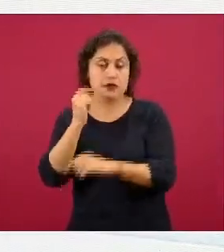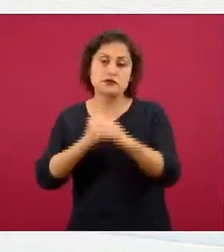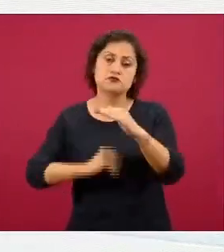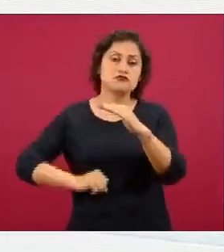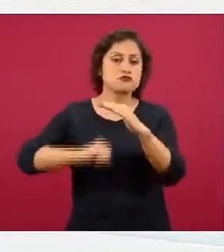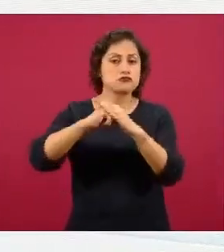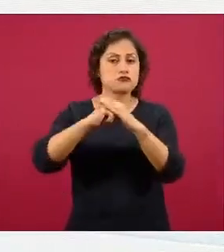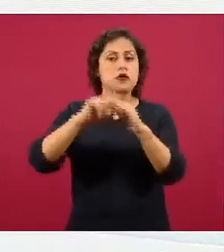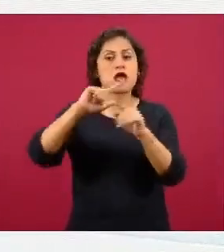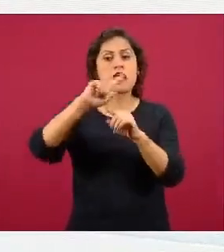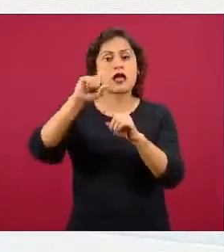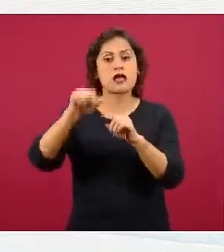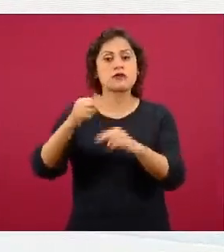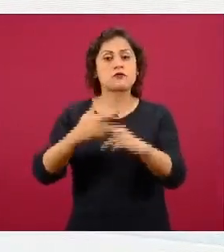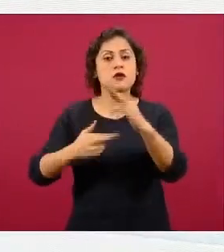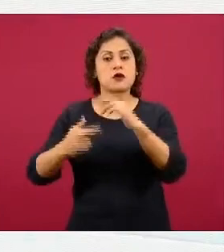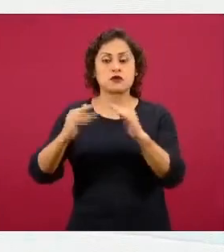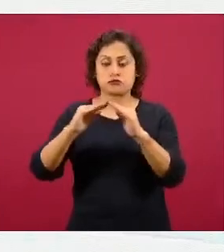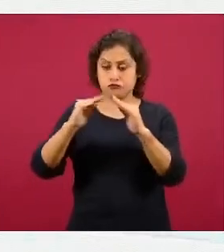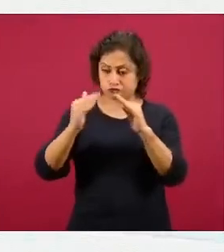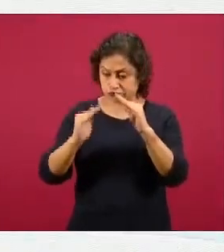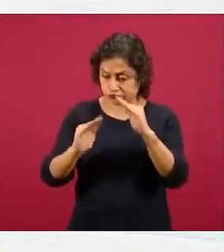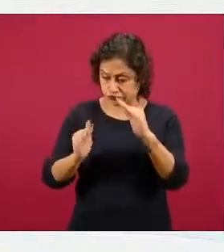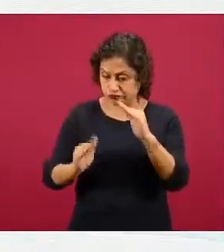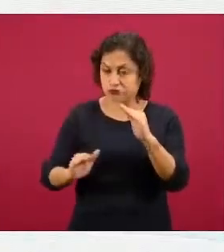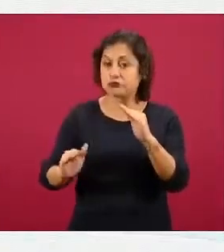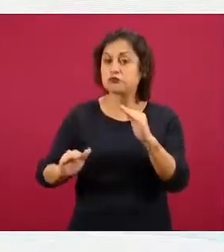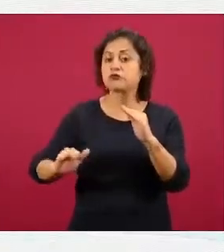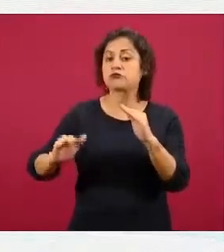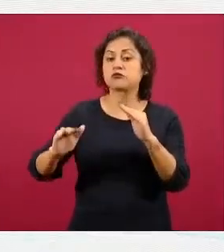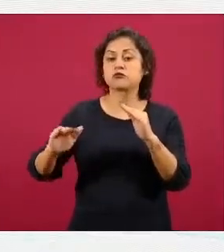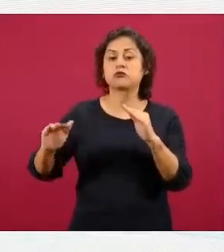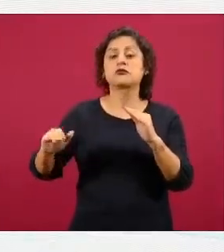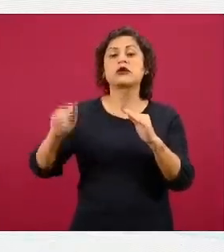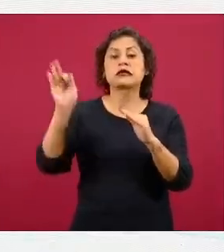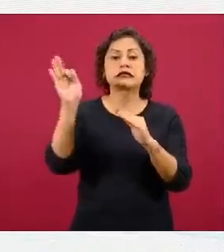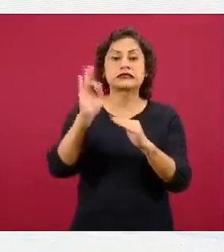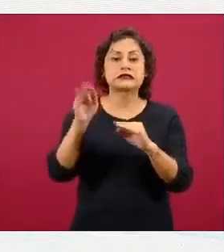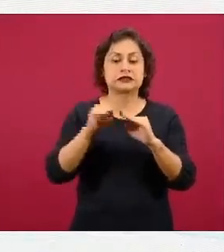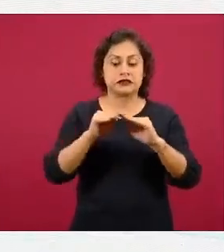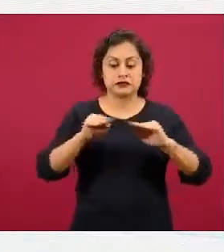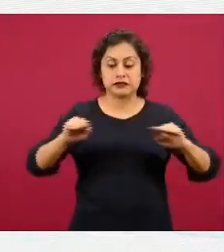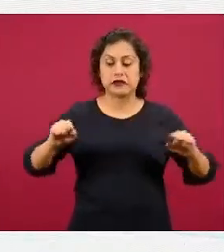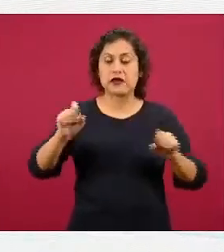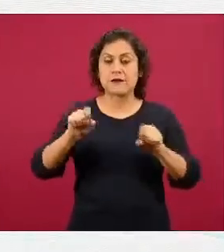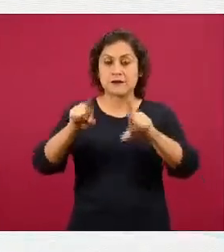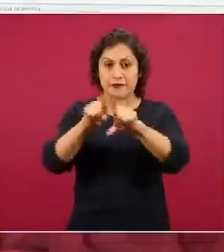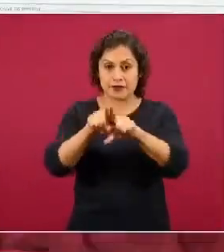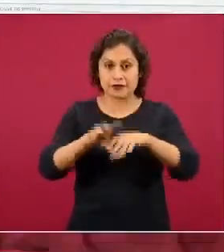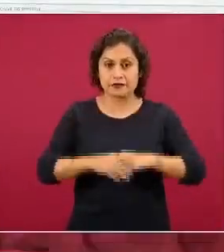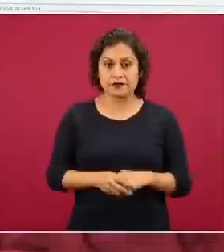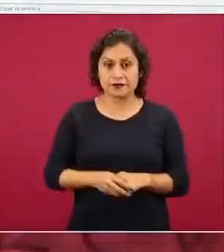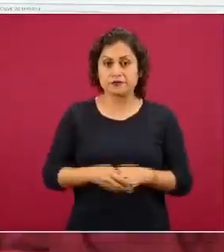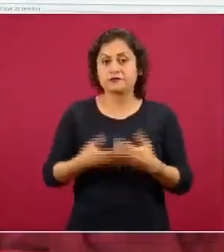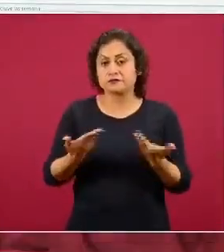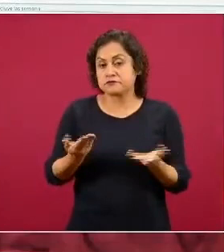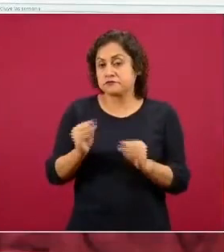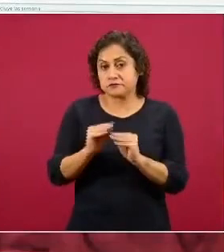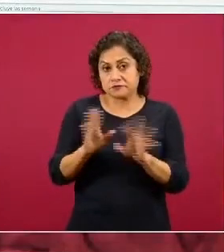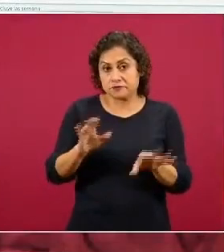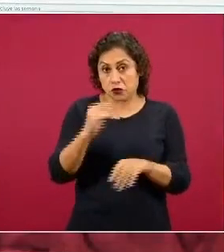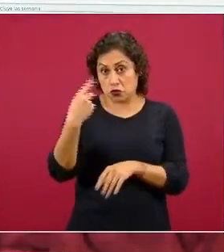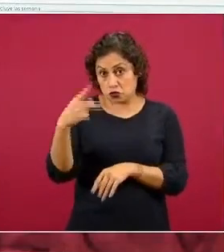máximo, se regresa a lo que posiblemente sea su línea basal, aunque dado este subregistro